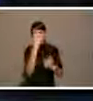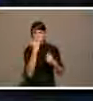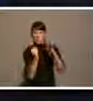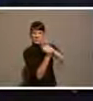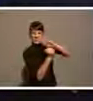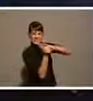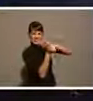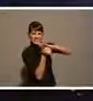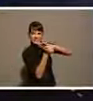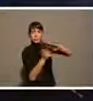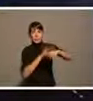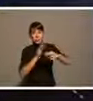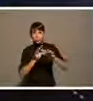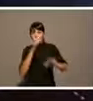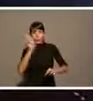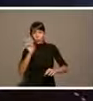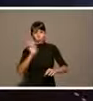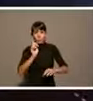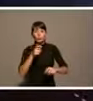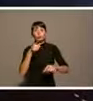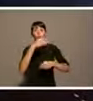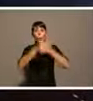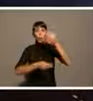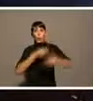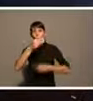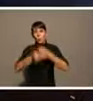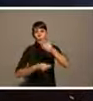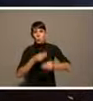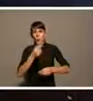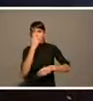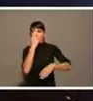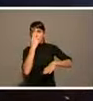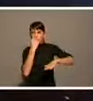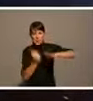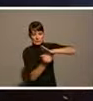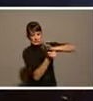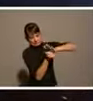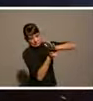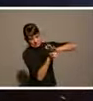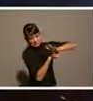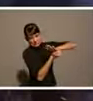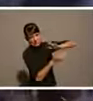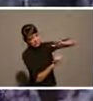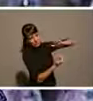te dé suerte, sino para que te quites toda esa dureza que tienes en los carcañales, Piscis.